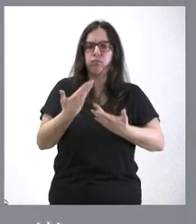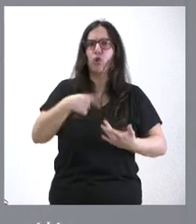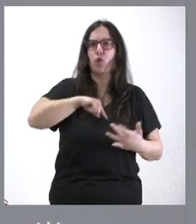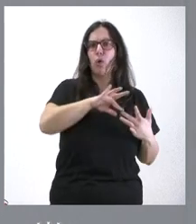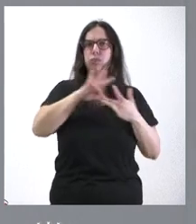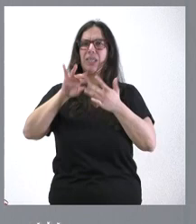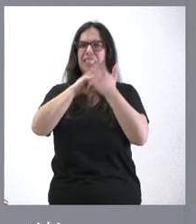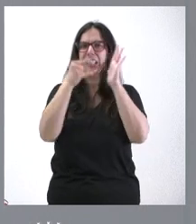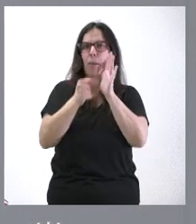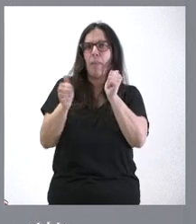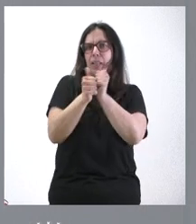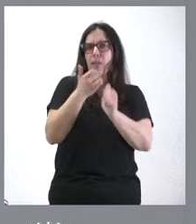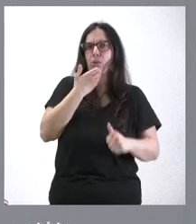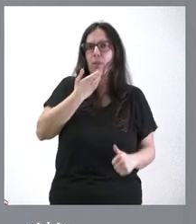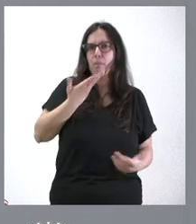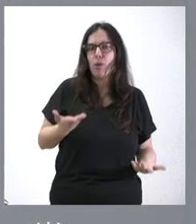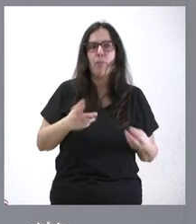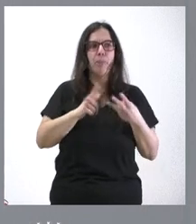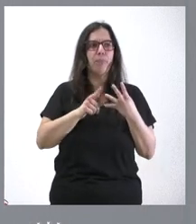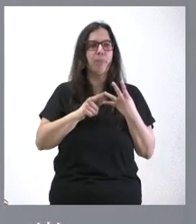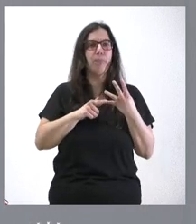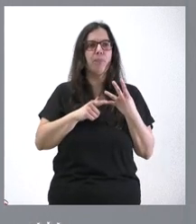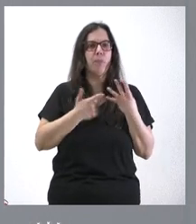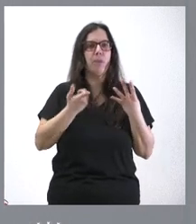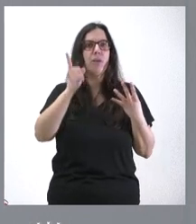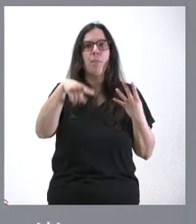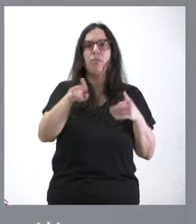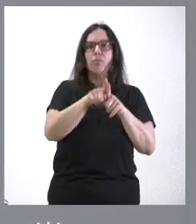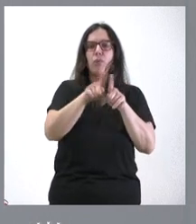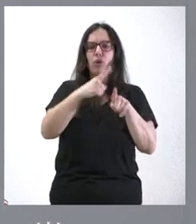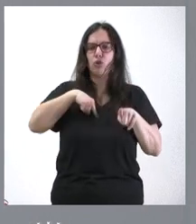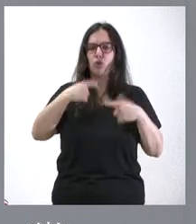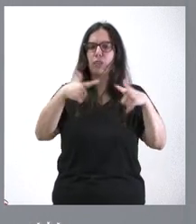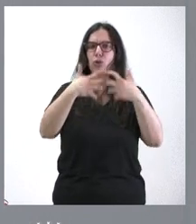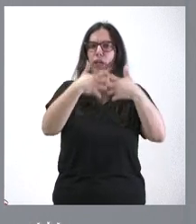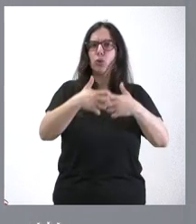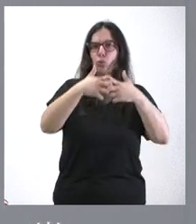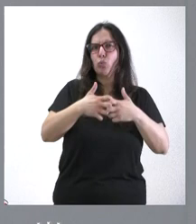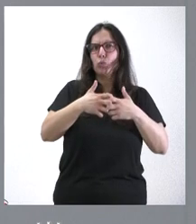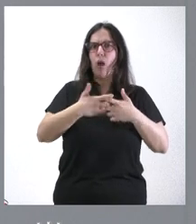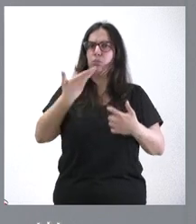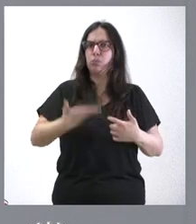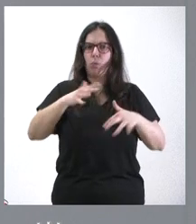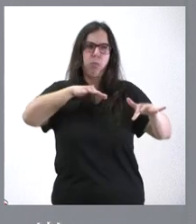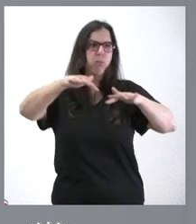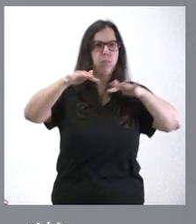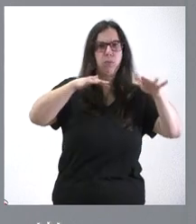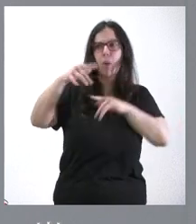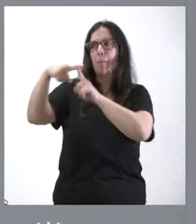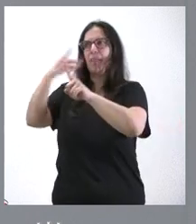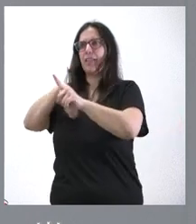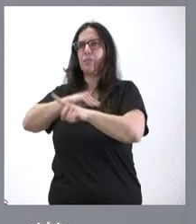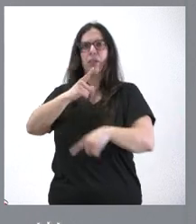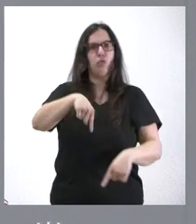los sistemas de dependencia a tener un peso del sector industrial y muy Dinámico claramente de por encima de la media española